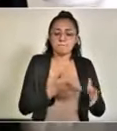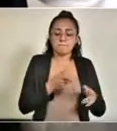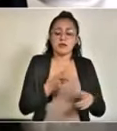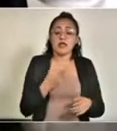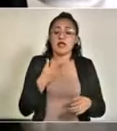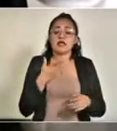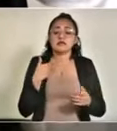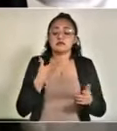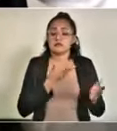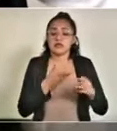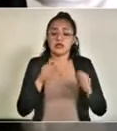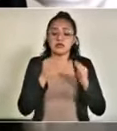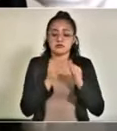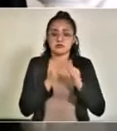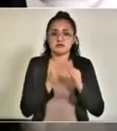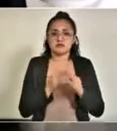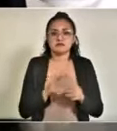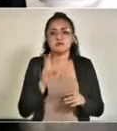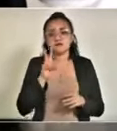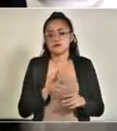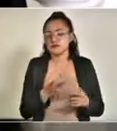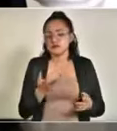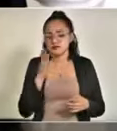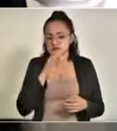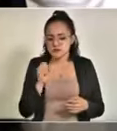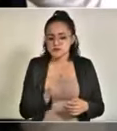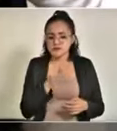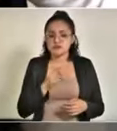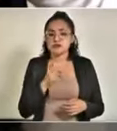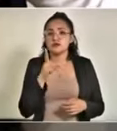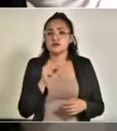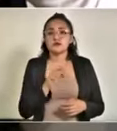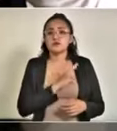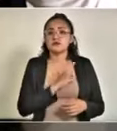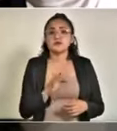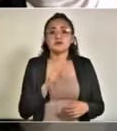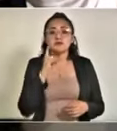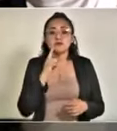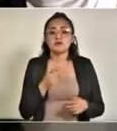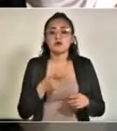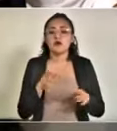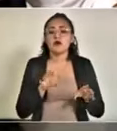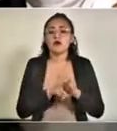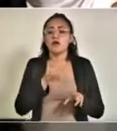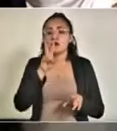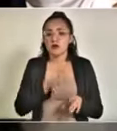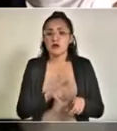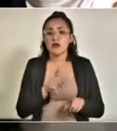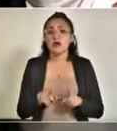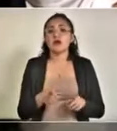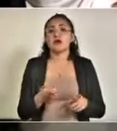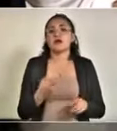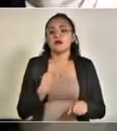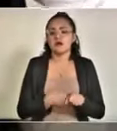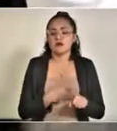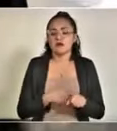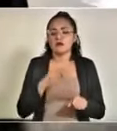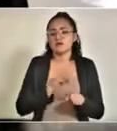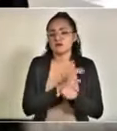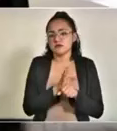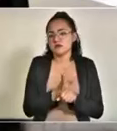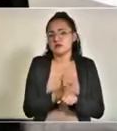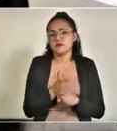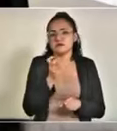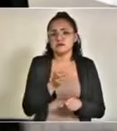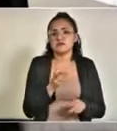domicilios. Desafortunadamente, en muchas de ellas ya no se pudo tomar muestra y demostrar si eran positivos o negativos. Ese dato